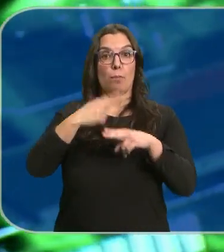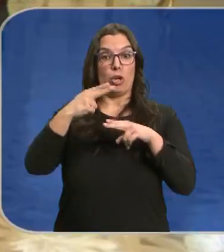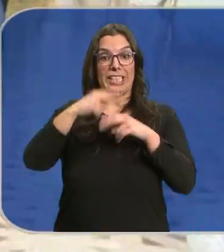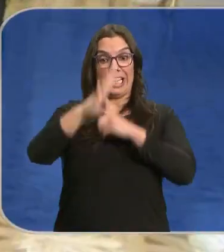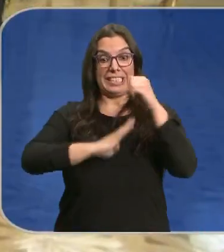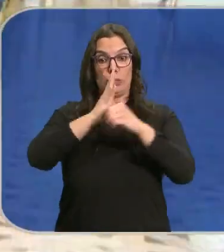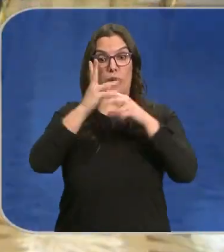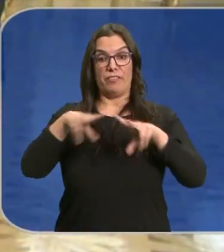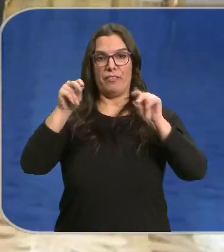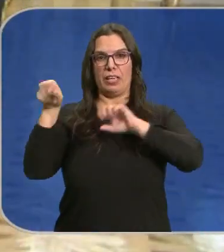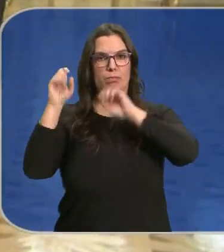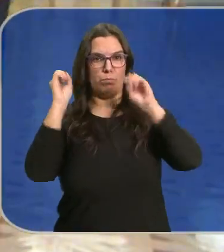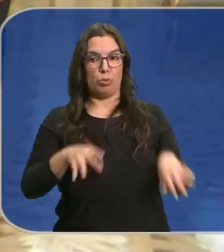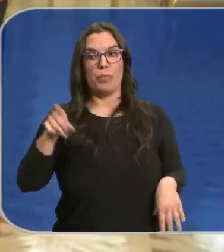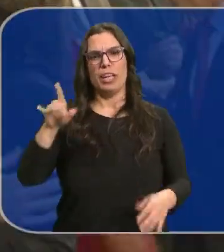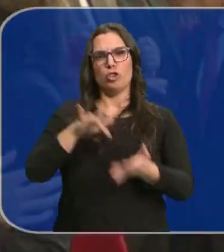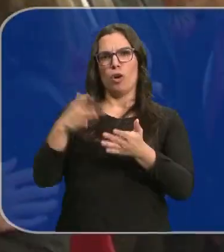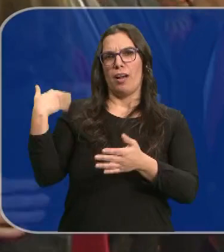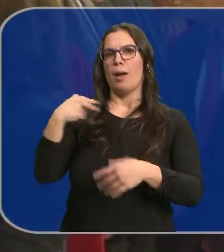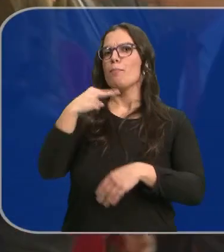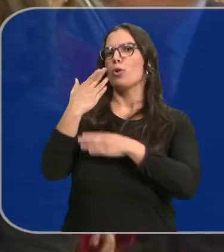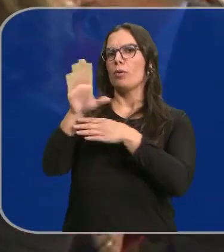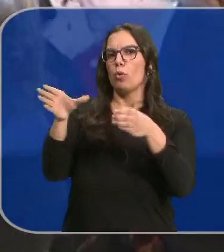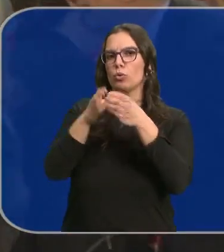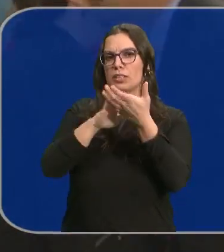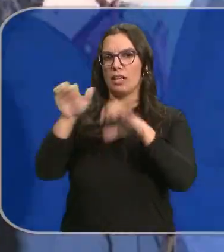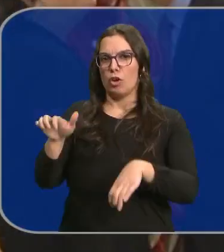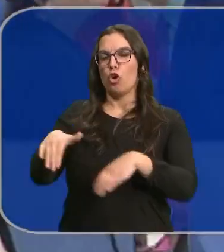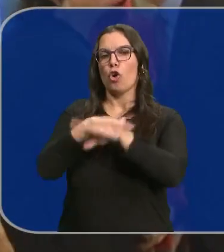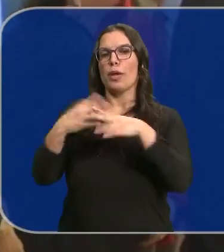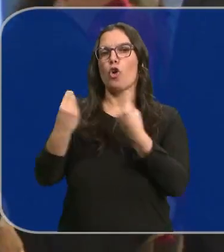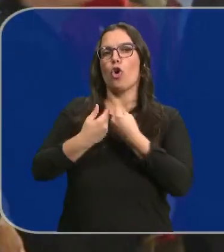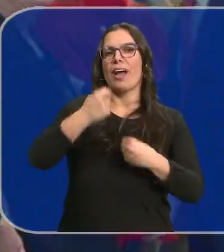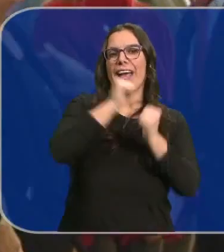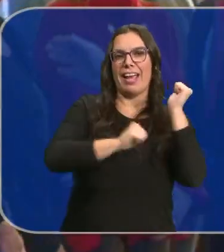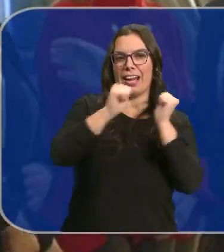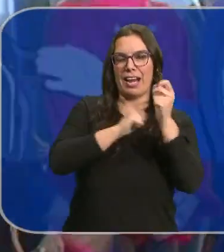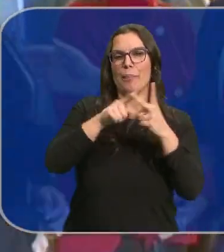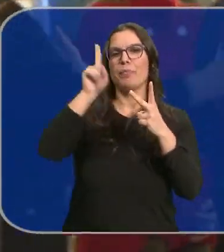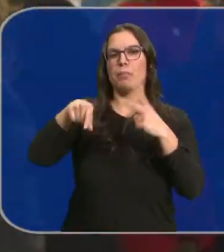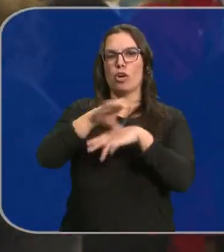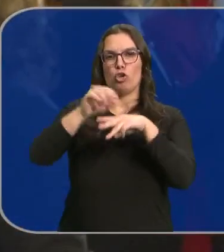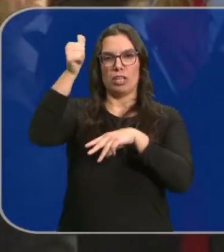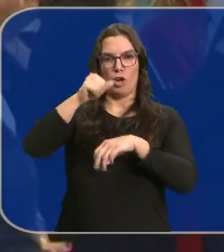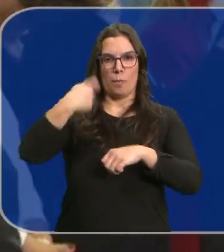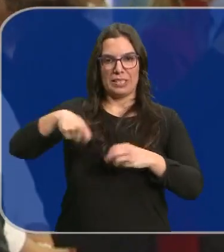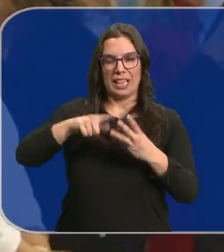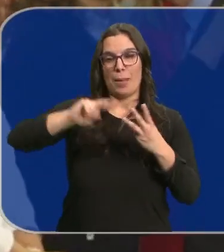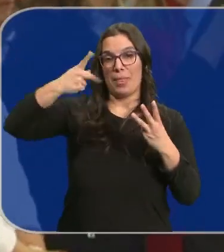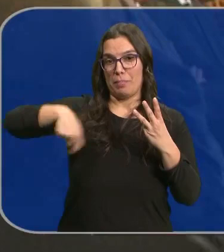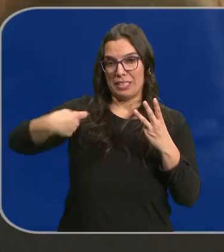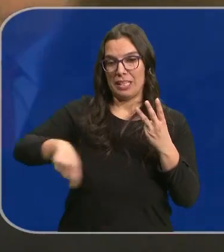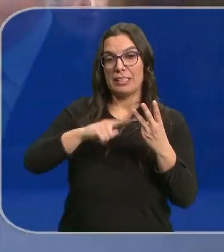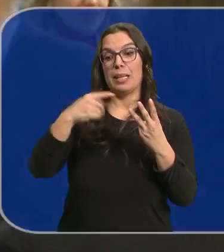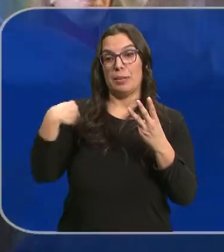esta legislatura. De Santiago Juárez fue portavoz de la Junta durante los gobiernos de Herrera, consejero de la Presidencia,